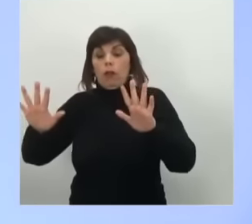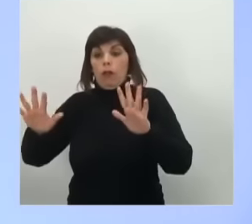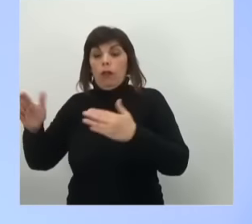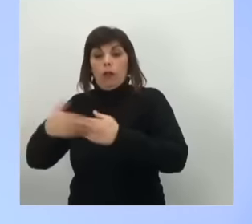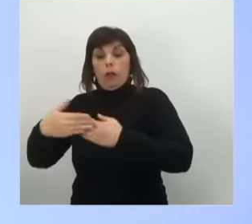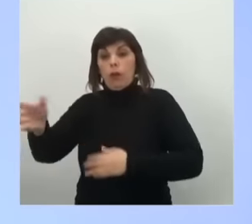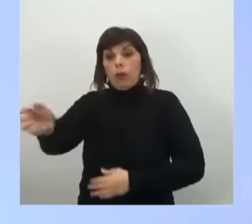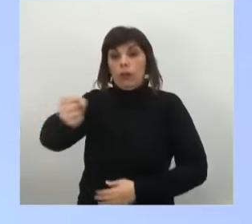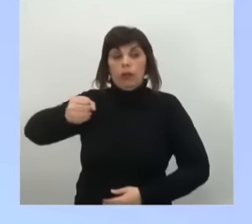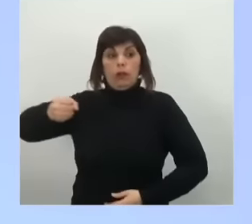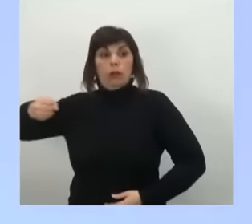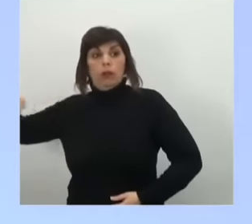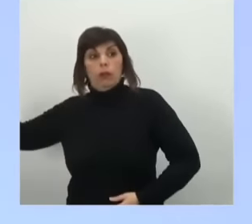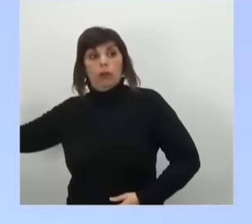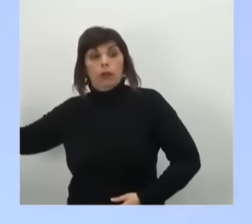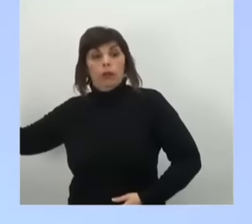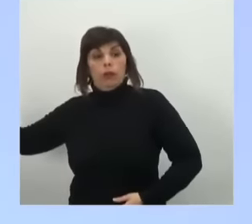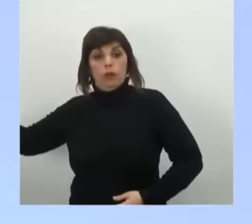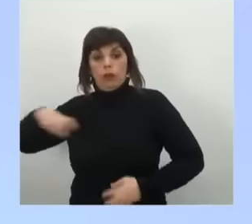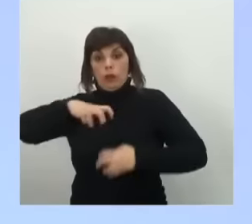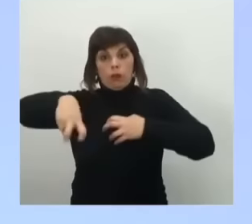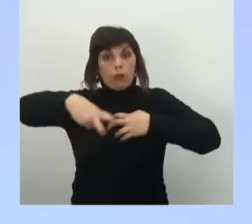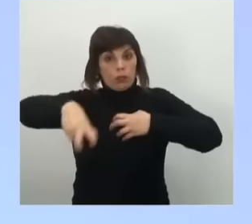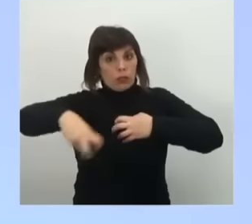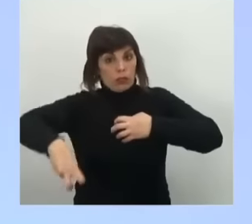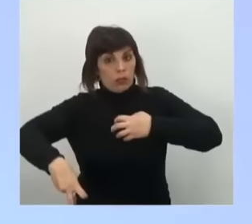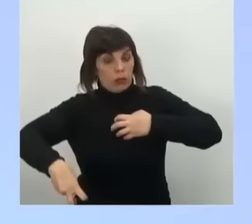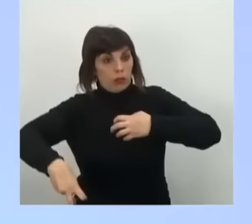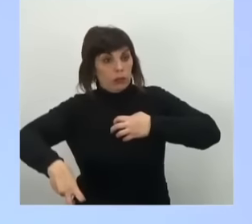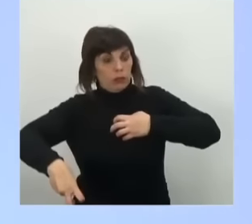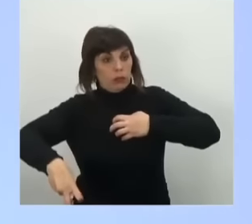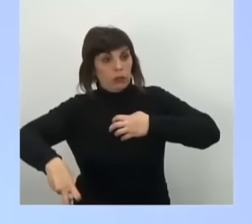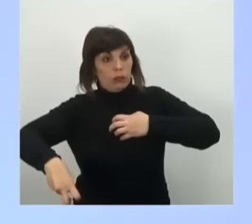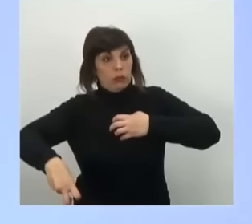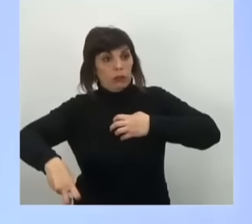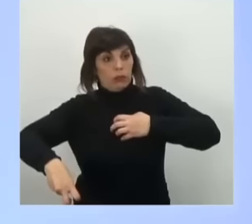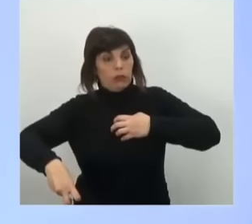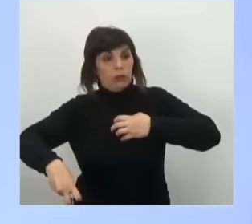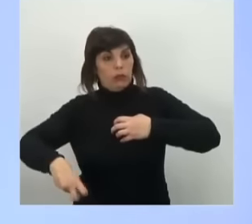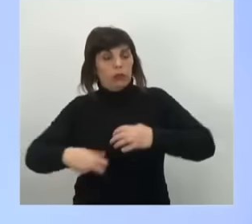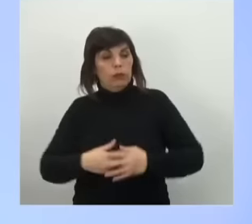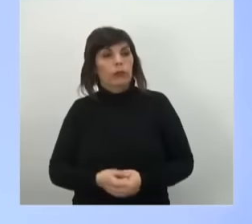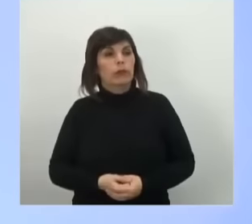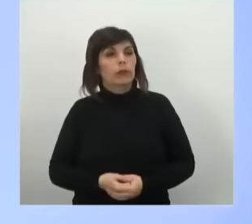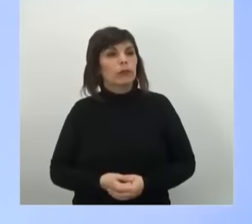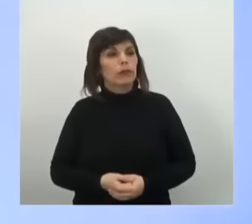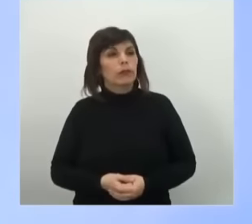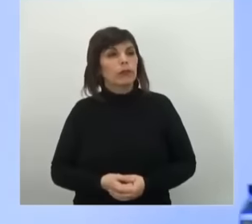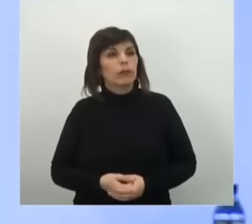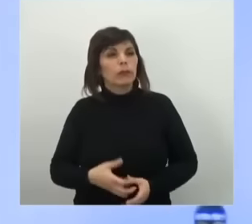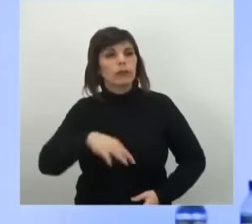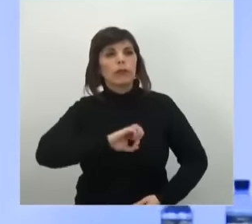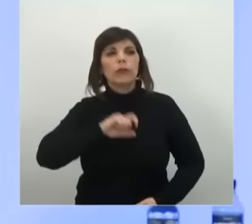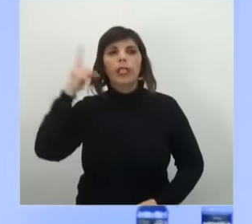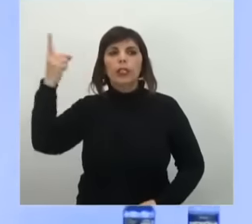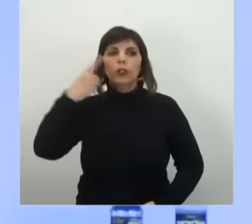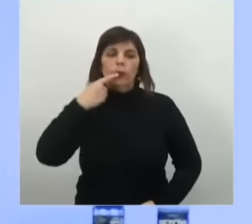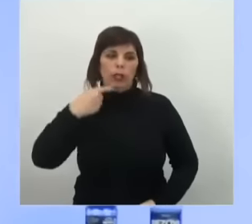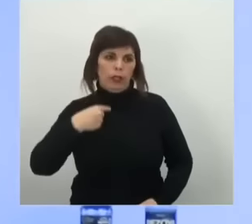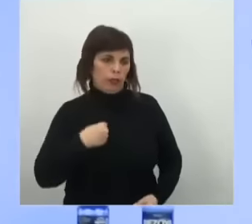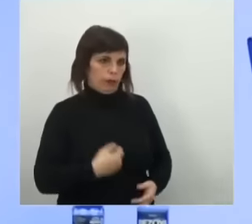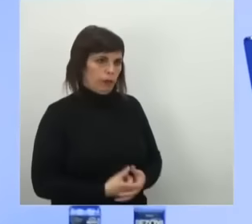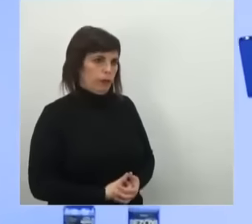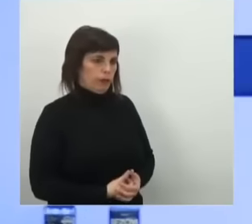la habitación y tenían uñas escaleras hacia abajo Y entonces ahí el Señor me habla